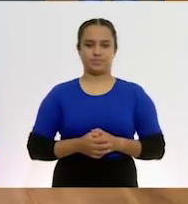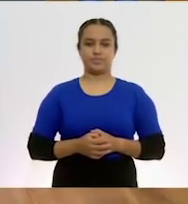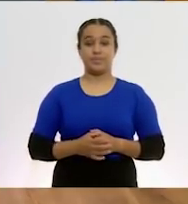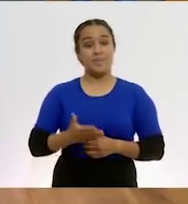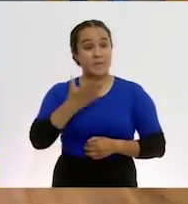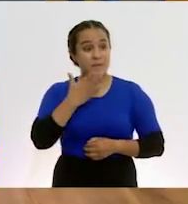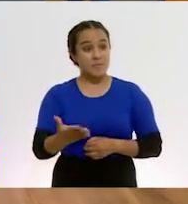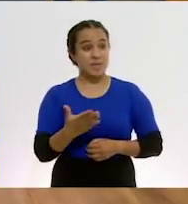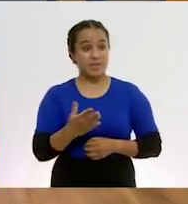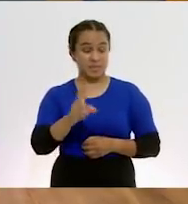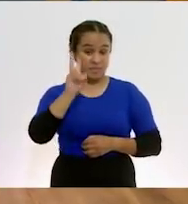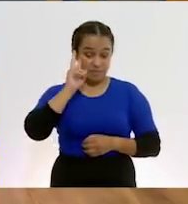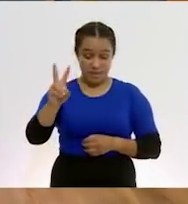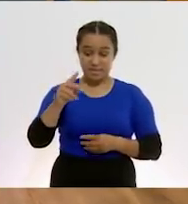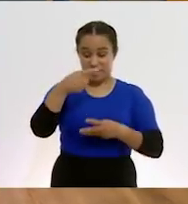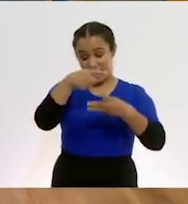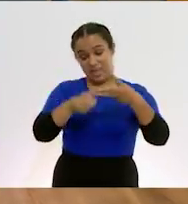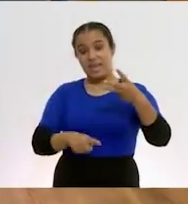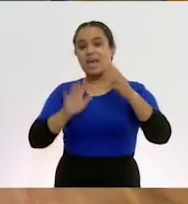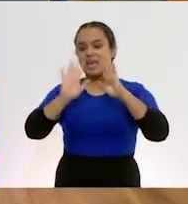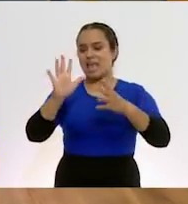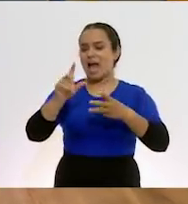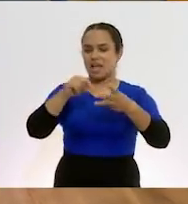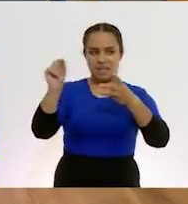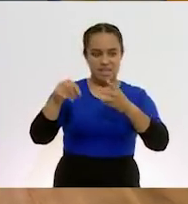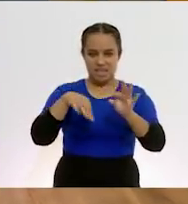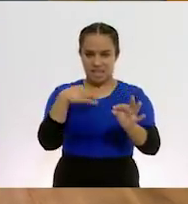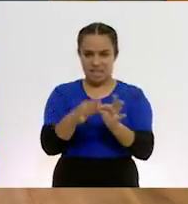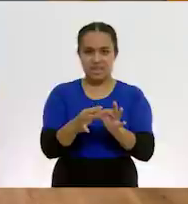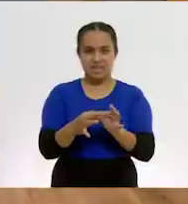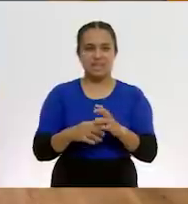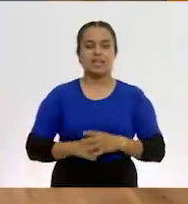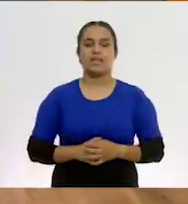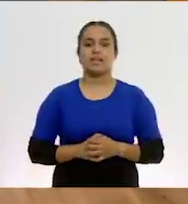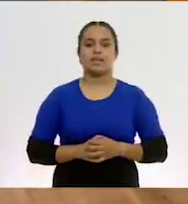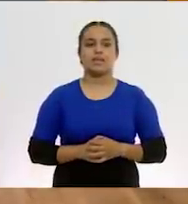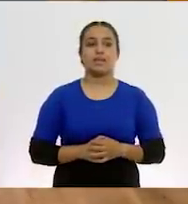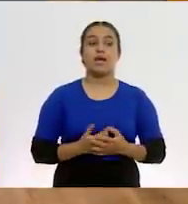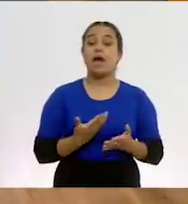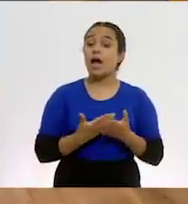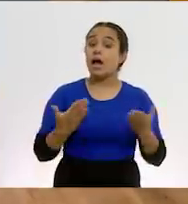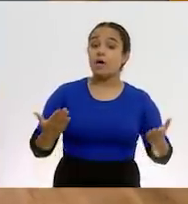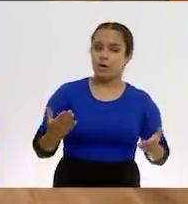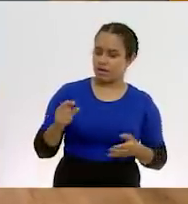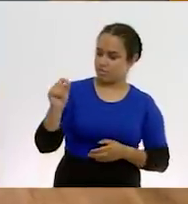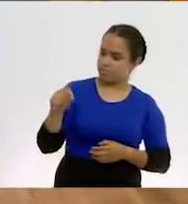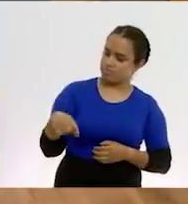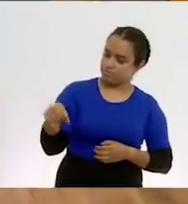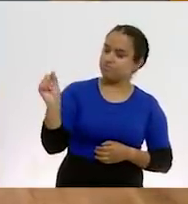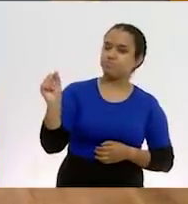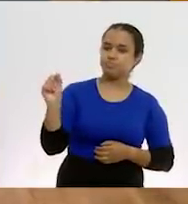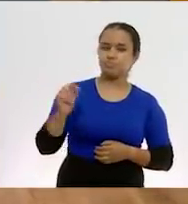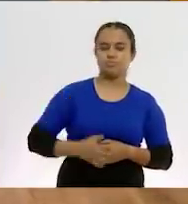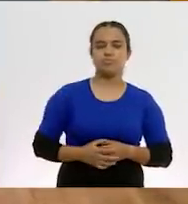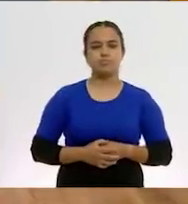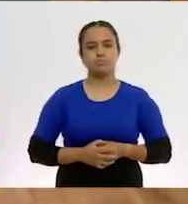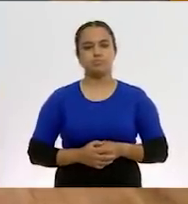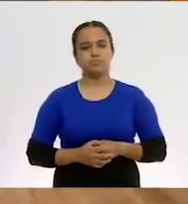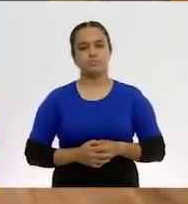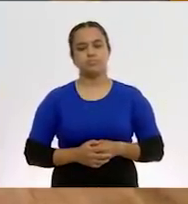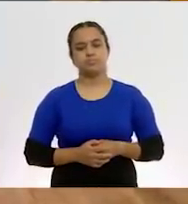Muy bien, Mariana, pues ya logramos el nivel 3. Muy bien. ¿Qué le vamos a poner ahí? Una palomita.